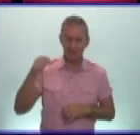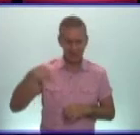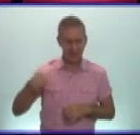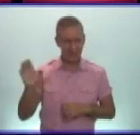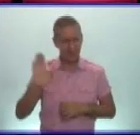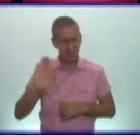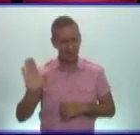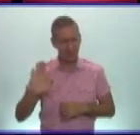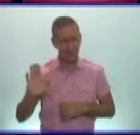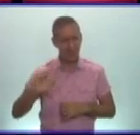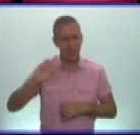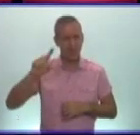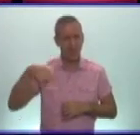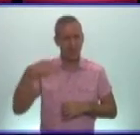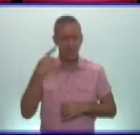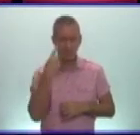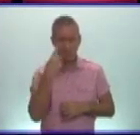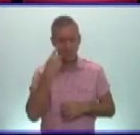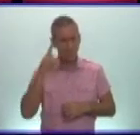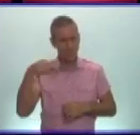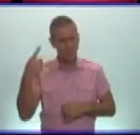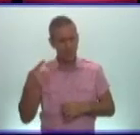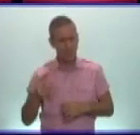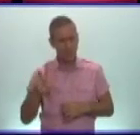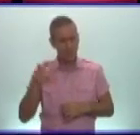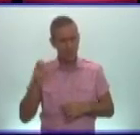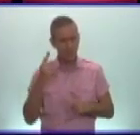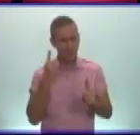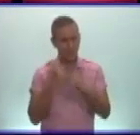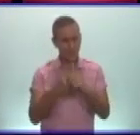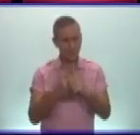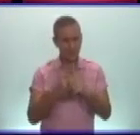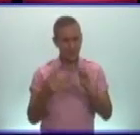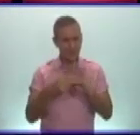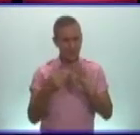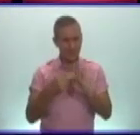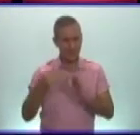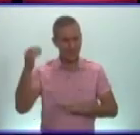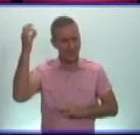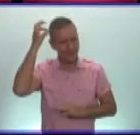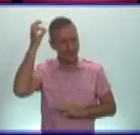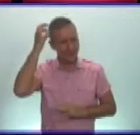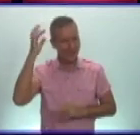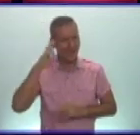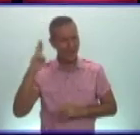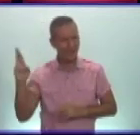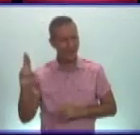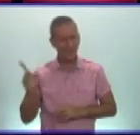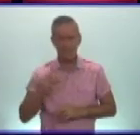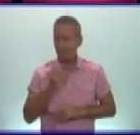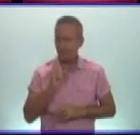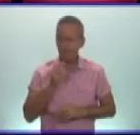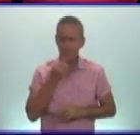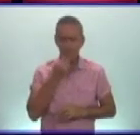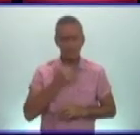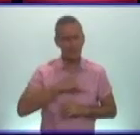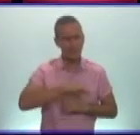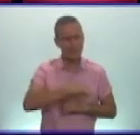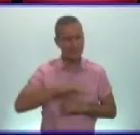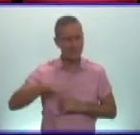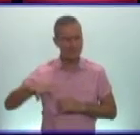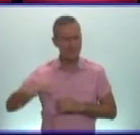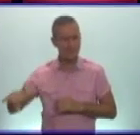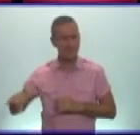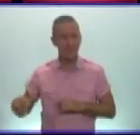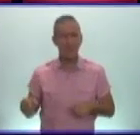vemos próximamente en un nuevo encuentro con la asignatura Lengua Española, recordando que no importa la distancia que nos separe, lo que nos